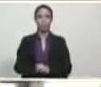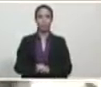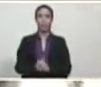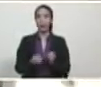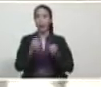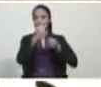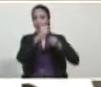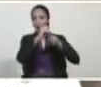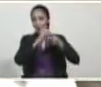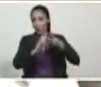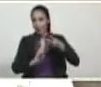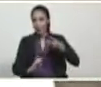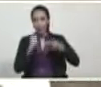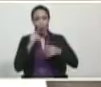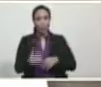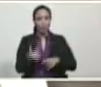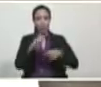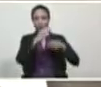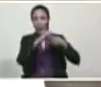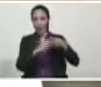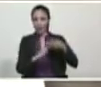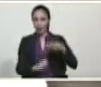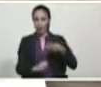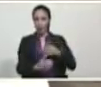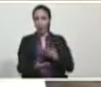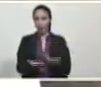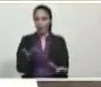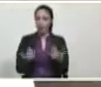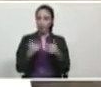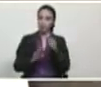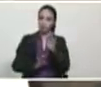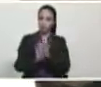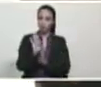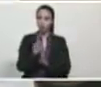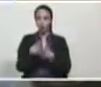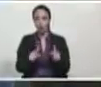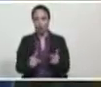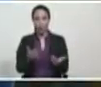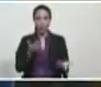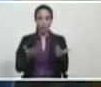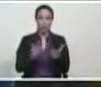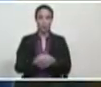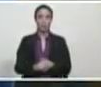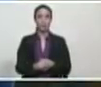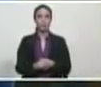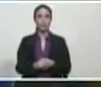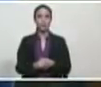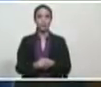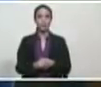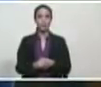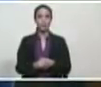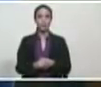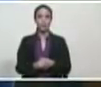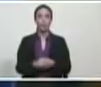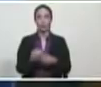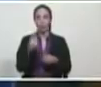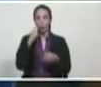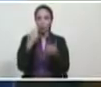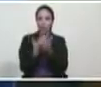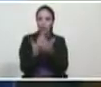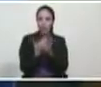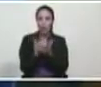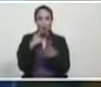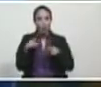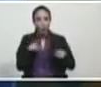elementos claves que hoy comienza a desencadenarse y darle visibilidad propia,